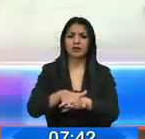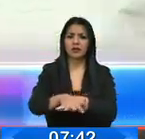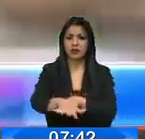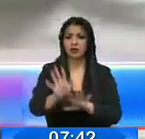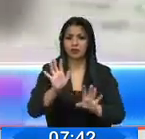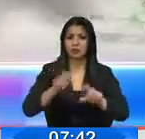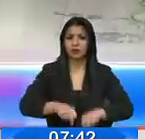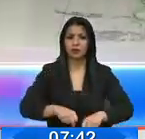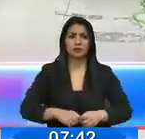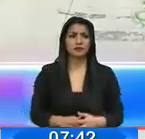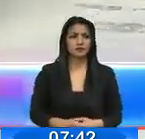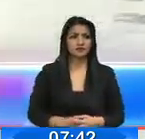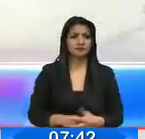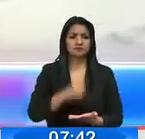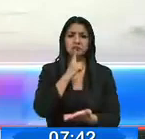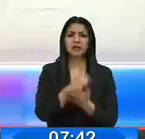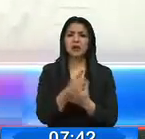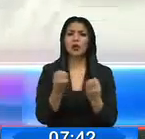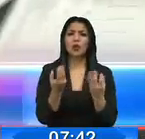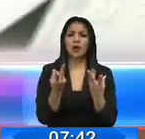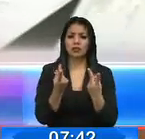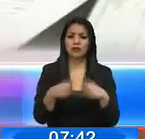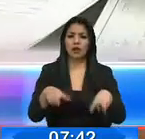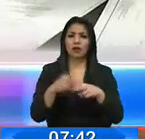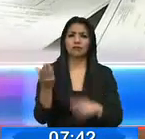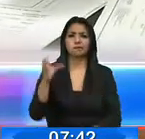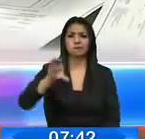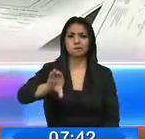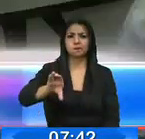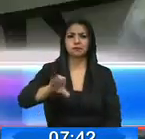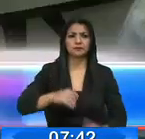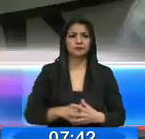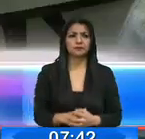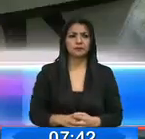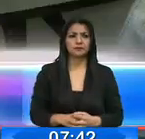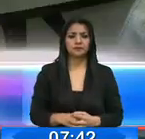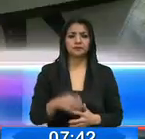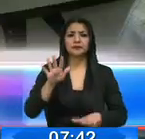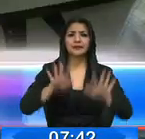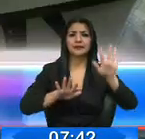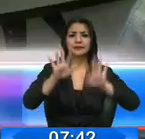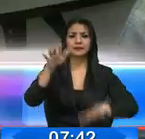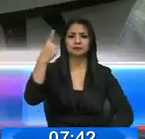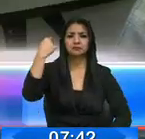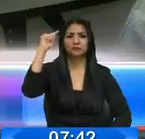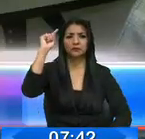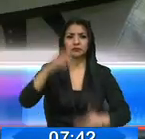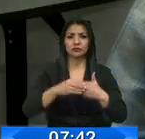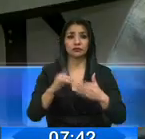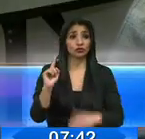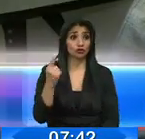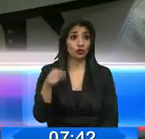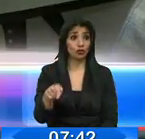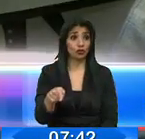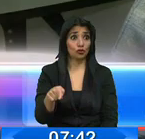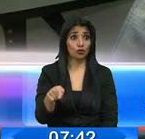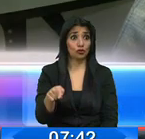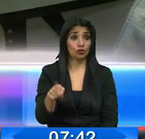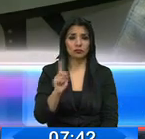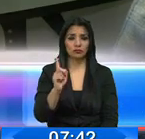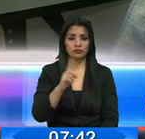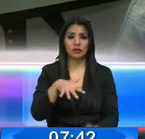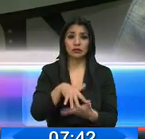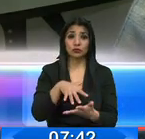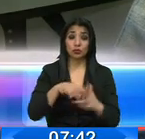Tandayapa? ¿Y en realidad cuál sería el valor que se invertiría para esta obra? Tiene un costo alrededor de 15 millones de dólares. ¿Solo el estudio? No, el